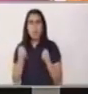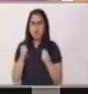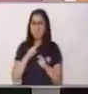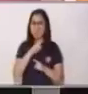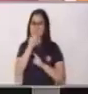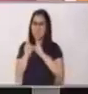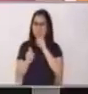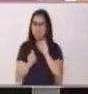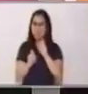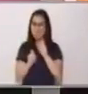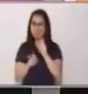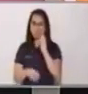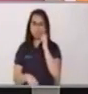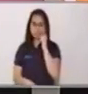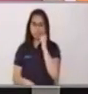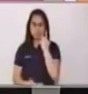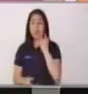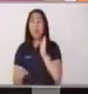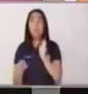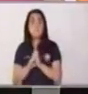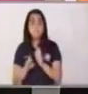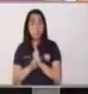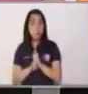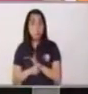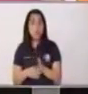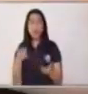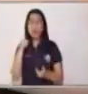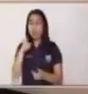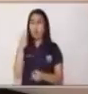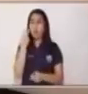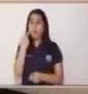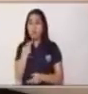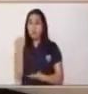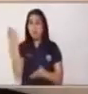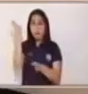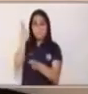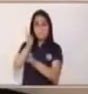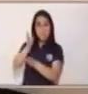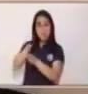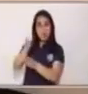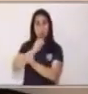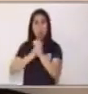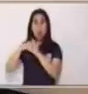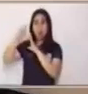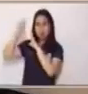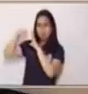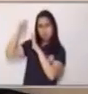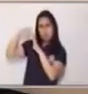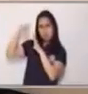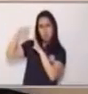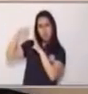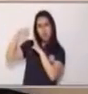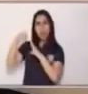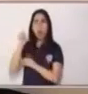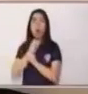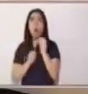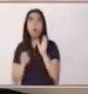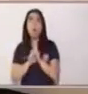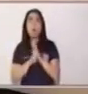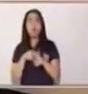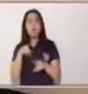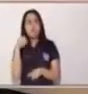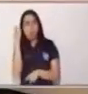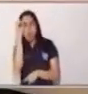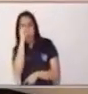tú ves una película o un video, cuando tú haces una observación, como te